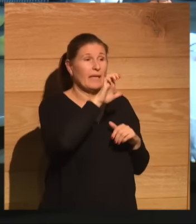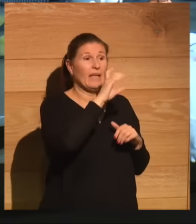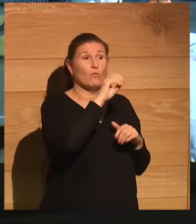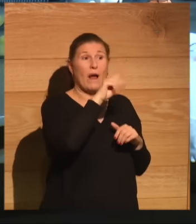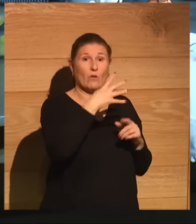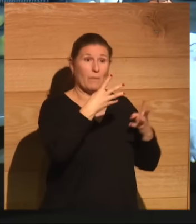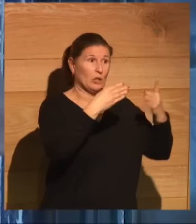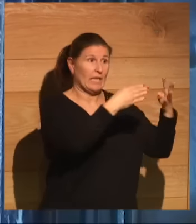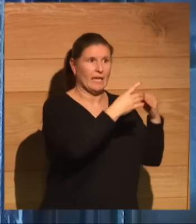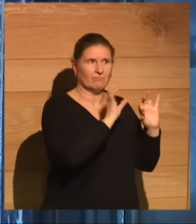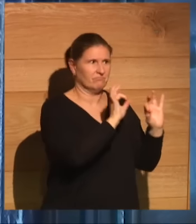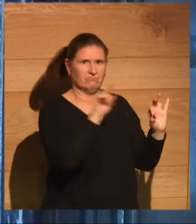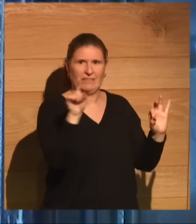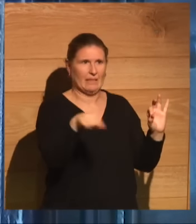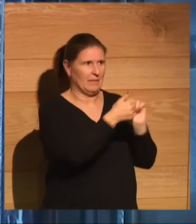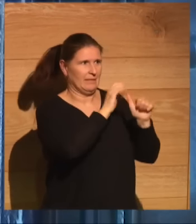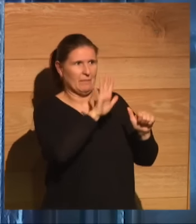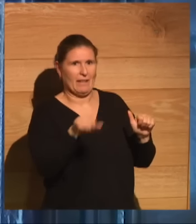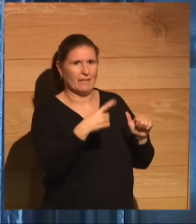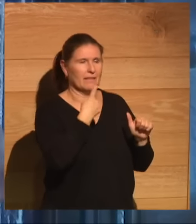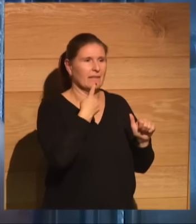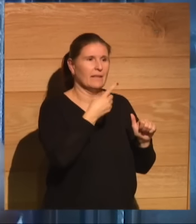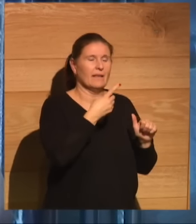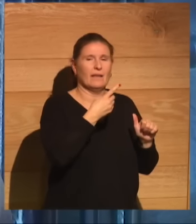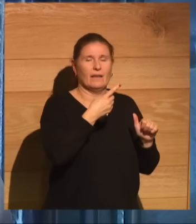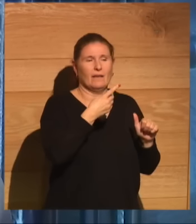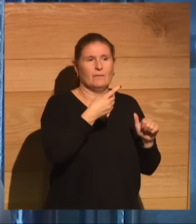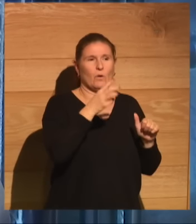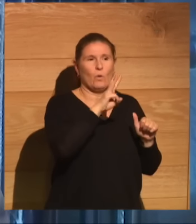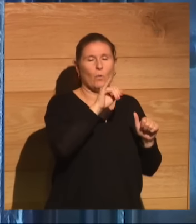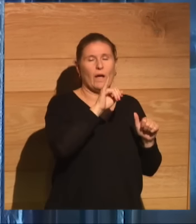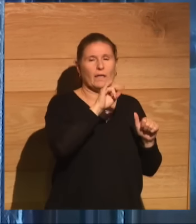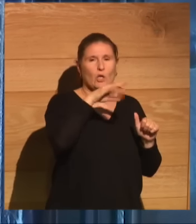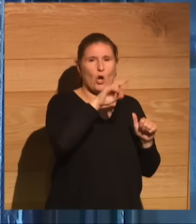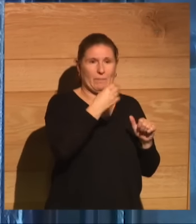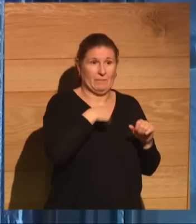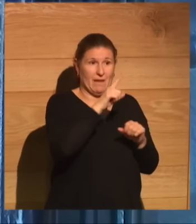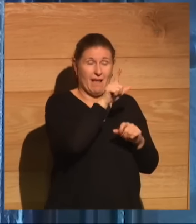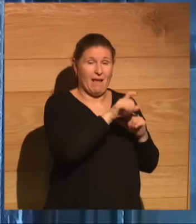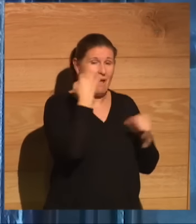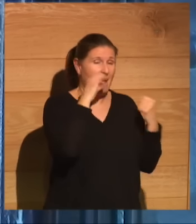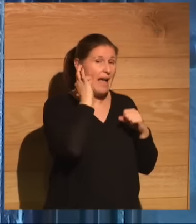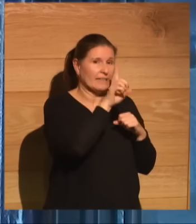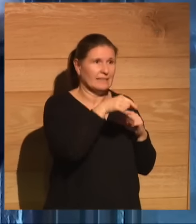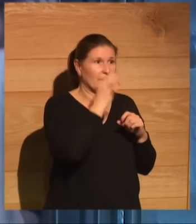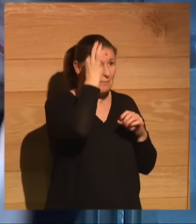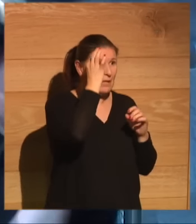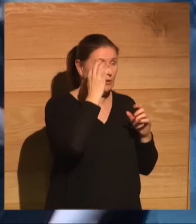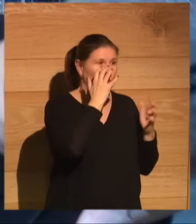él. Tú ves a Wynonna en Beetlejuice y es él. En Burbank cerraban las peluquerías cuando salía Tim Burton de